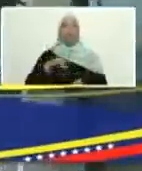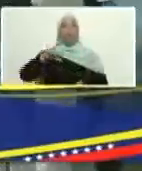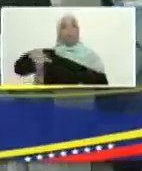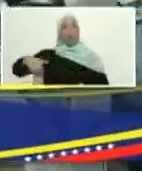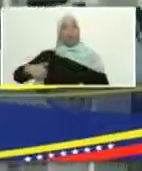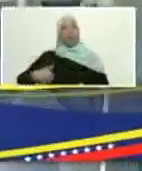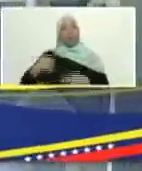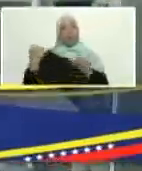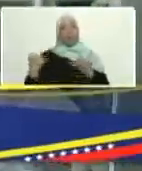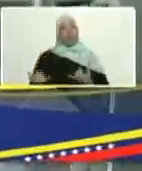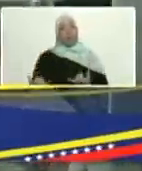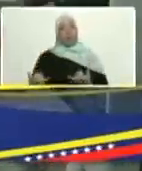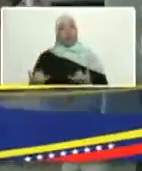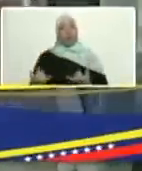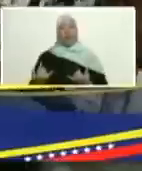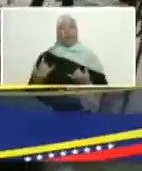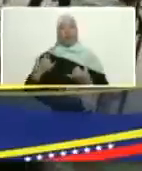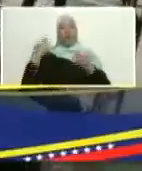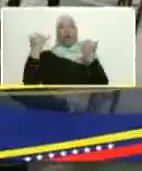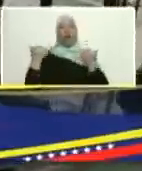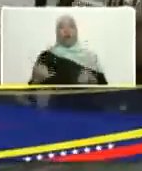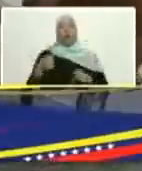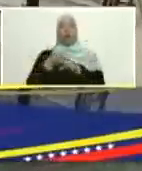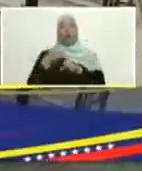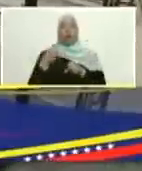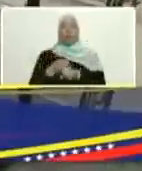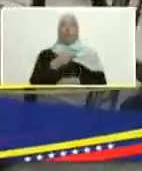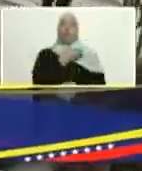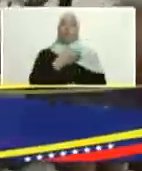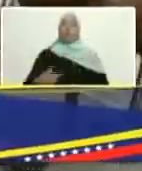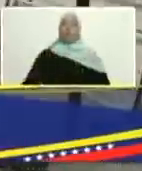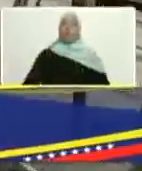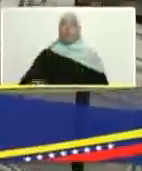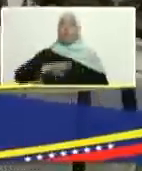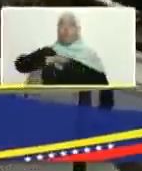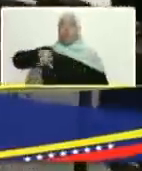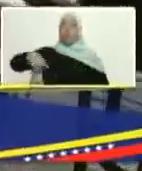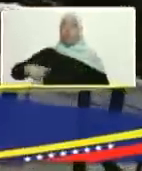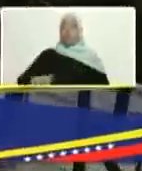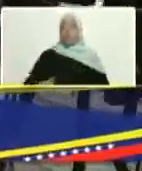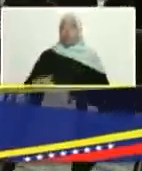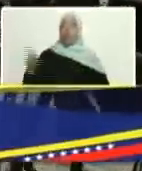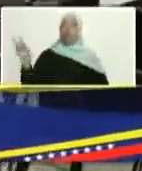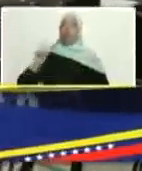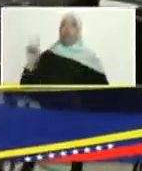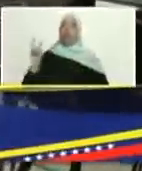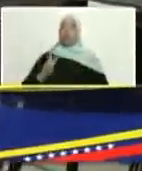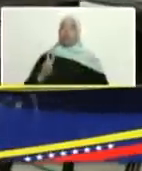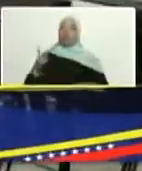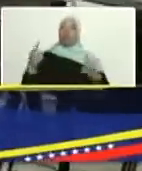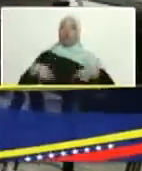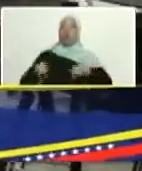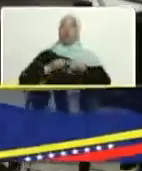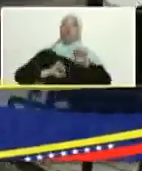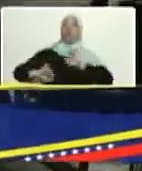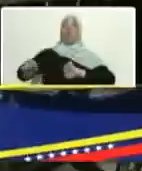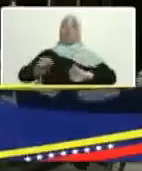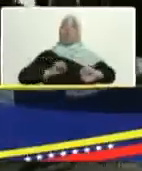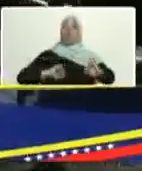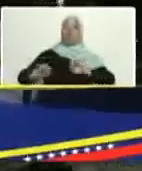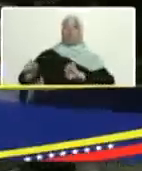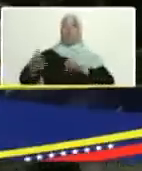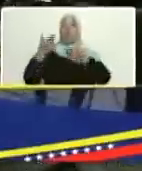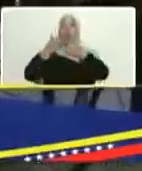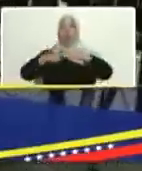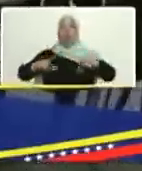de sangre, andaderas. Estamos ahorita, presidente, mostrándole al país equipos inéditos, los